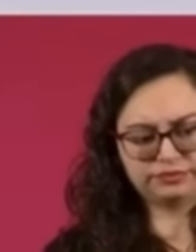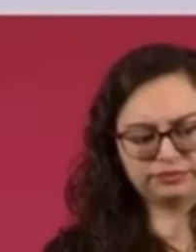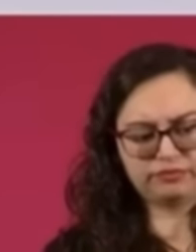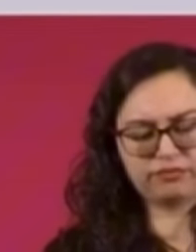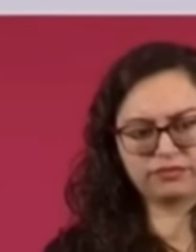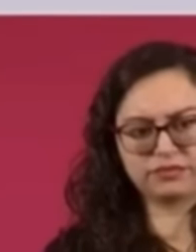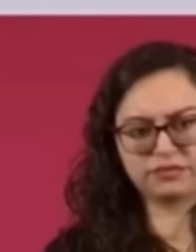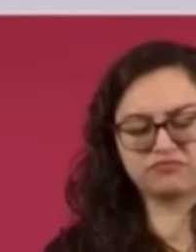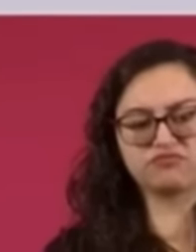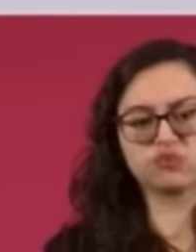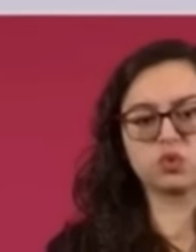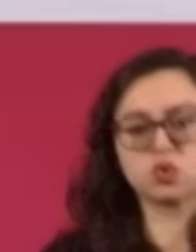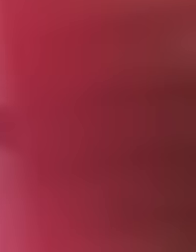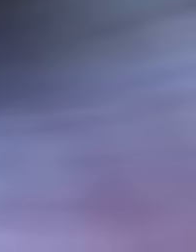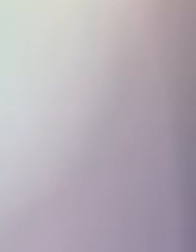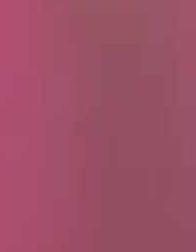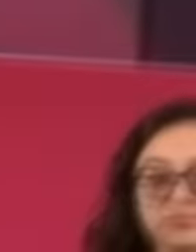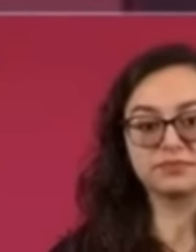Twitter.